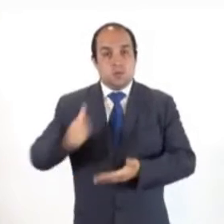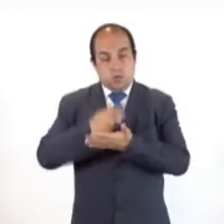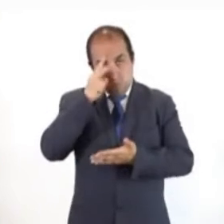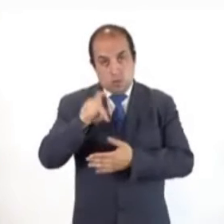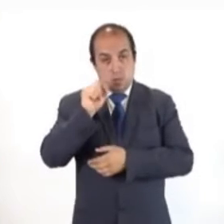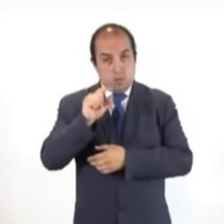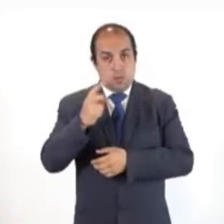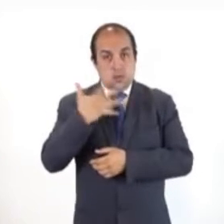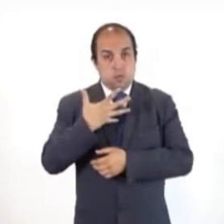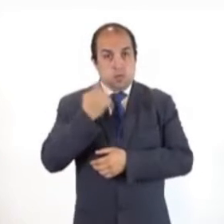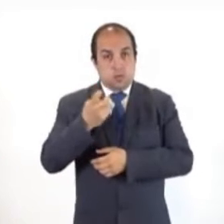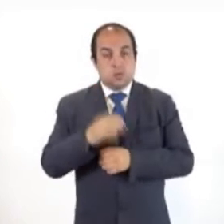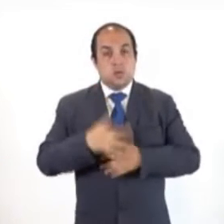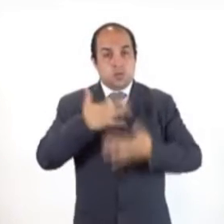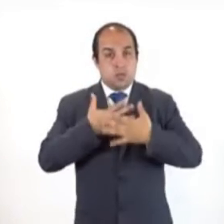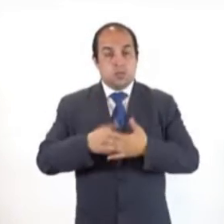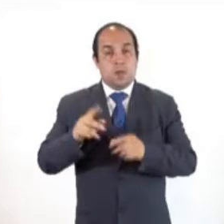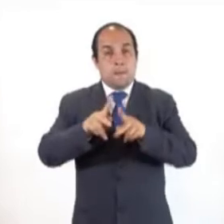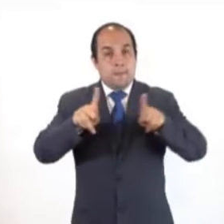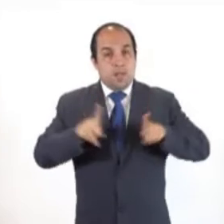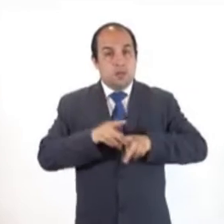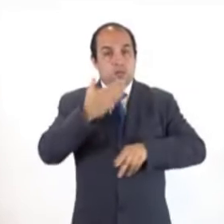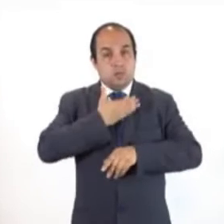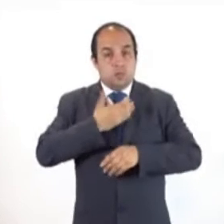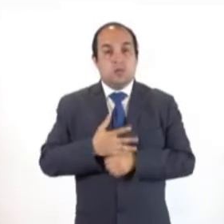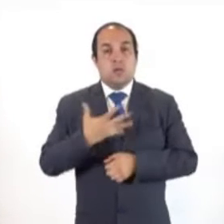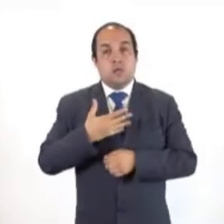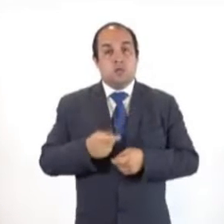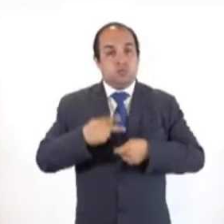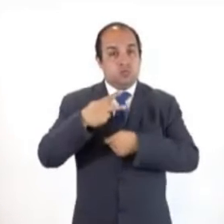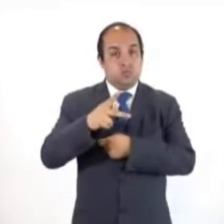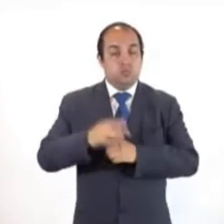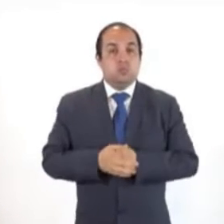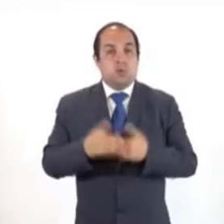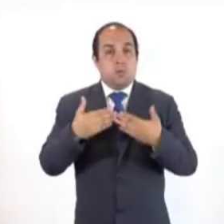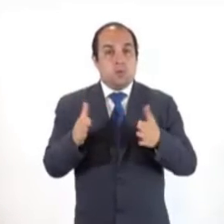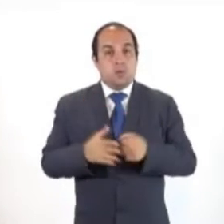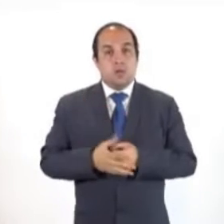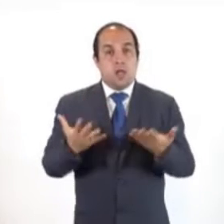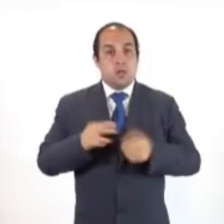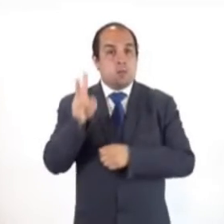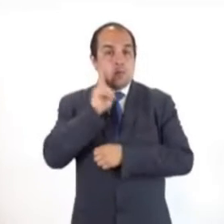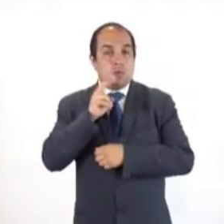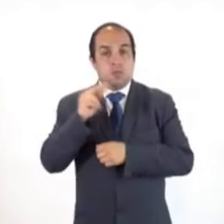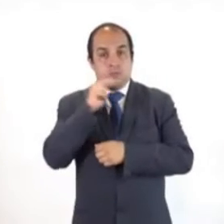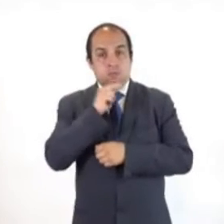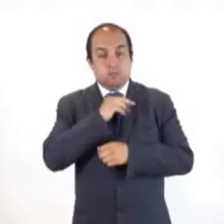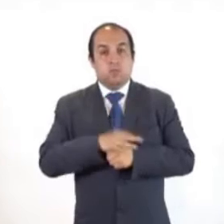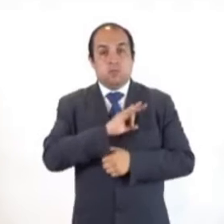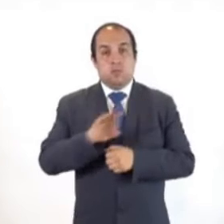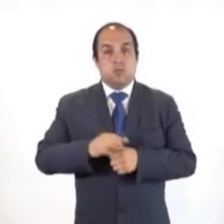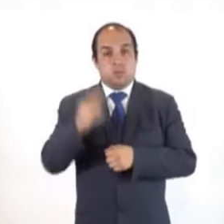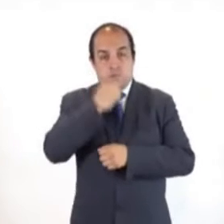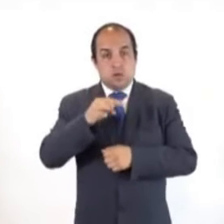también estas 15 plazas comerciales que están a su disposición, donde también muy rápidamente reciben la prueba. Pueden encontrarlas todas en